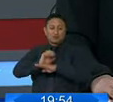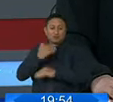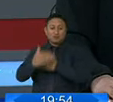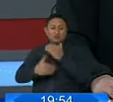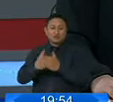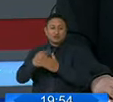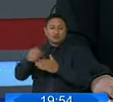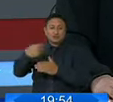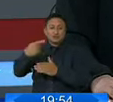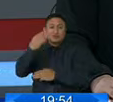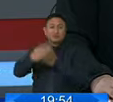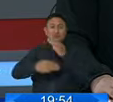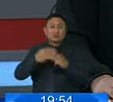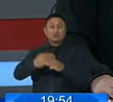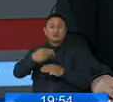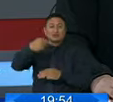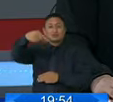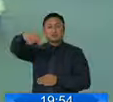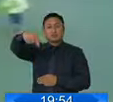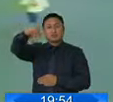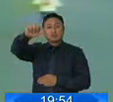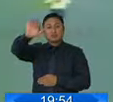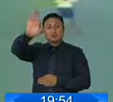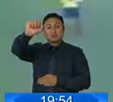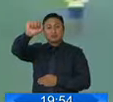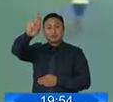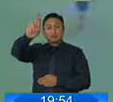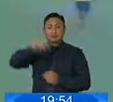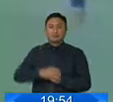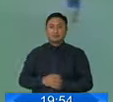de eliminatorias al Mundial de Qatar.